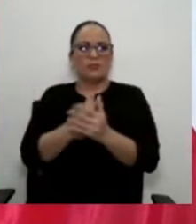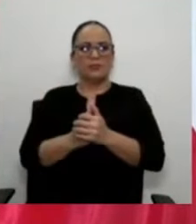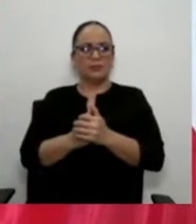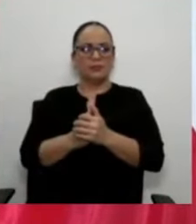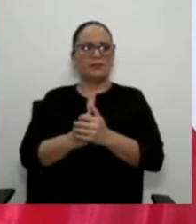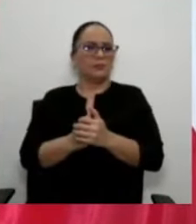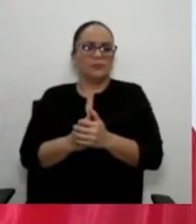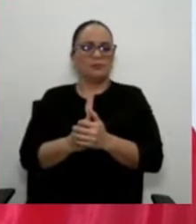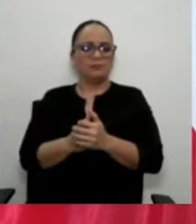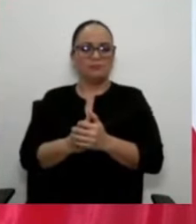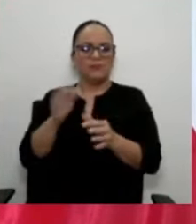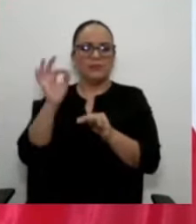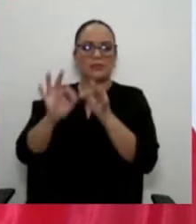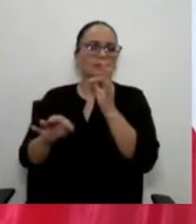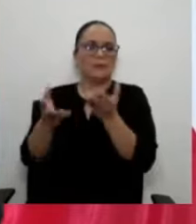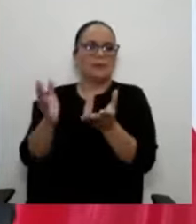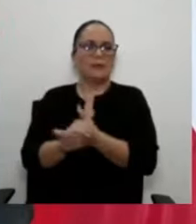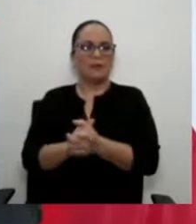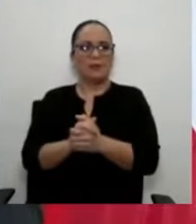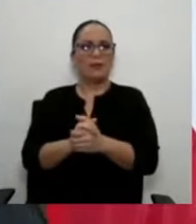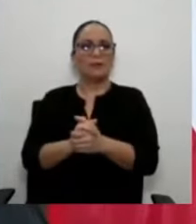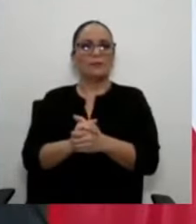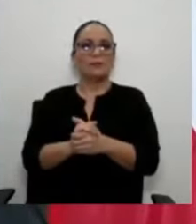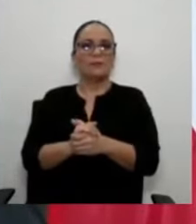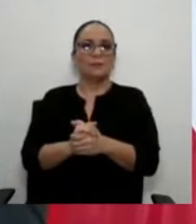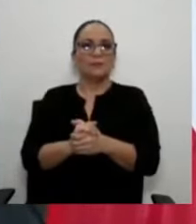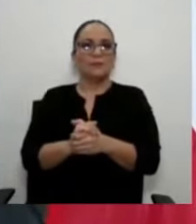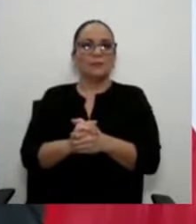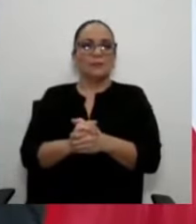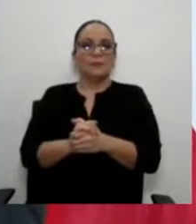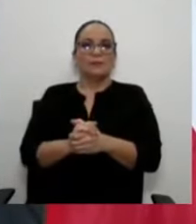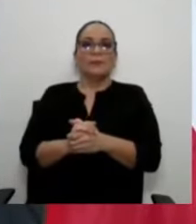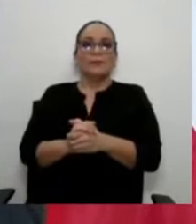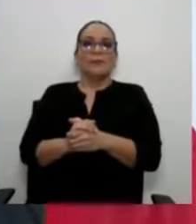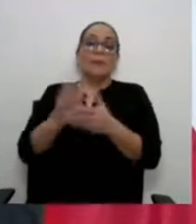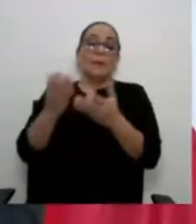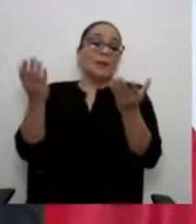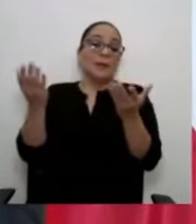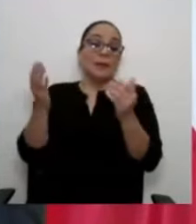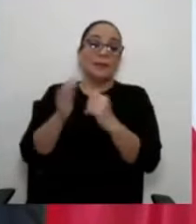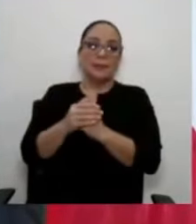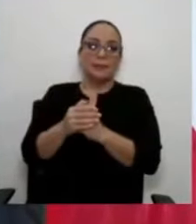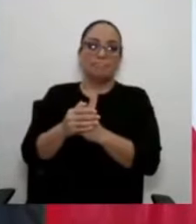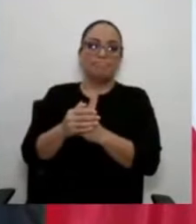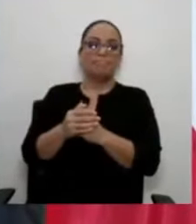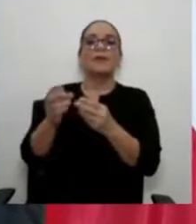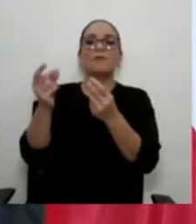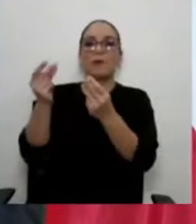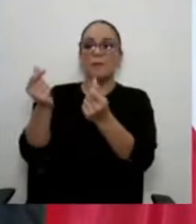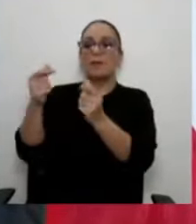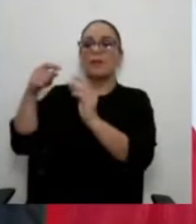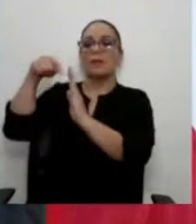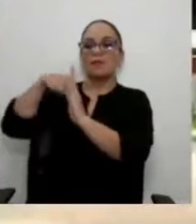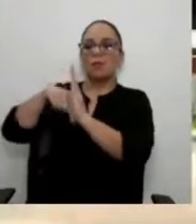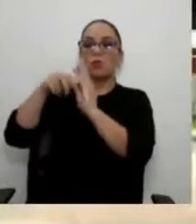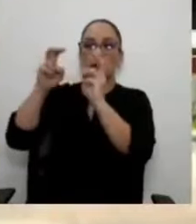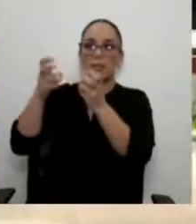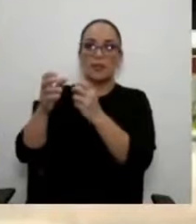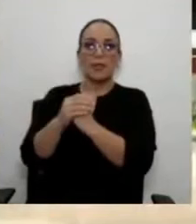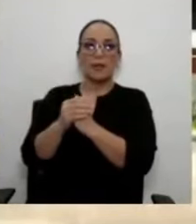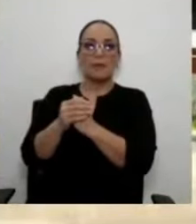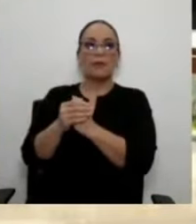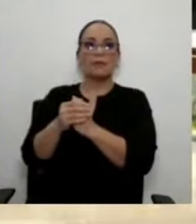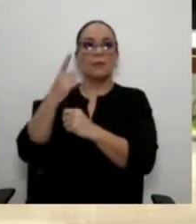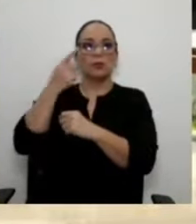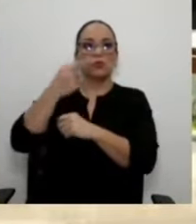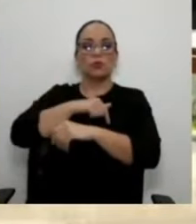Así de fácil. Entonces, sobre el fondo, de muy rápidamente, ¿qué fue lo que pasó? Mandamos una carta